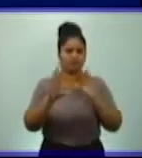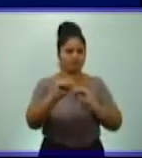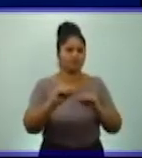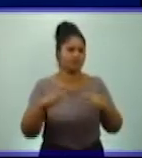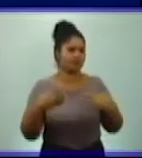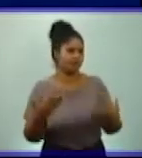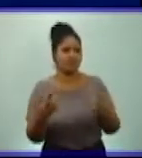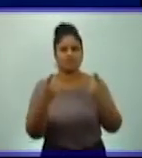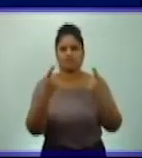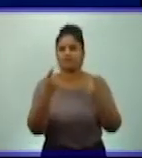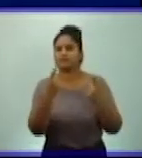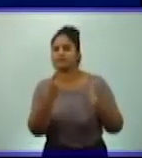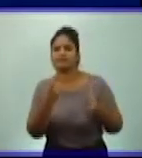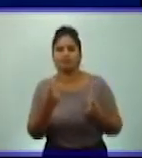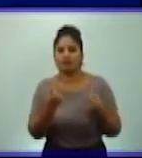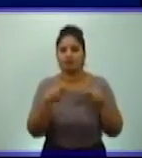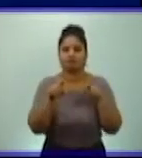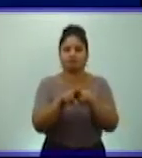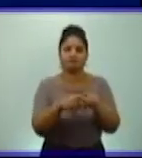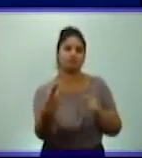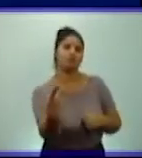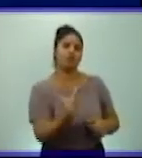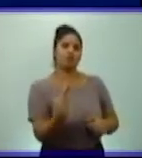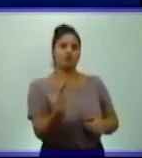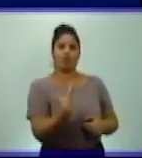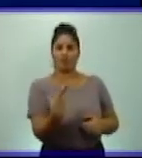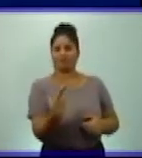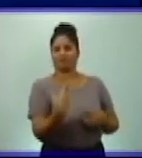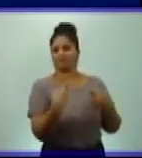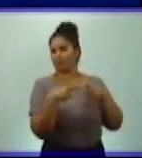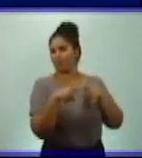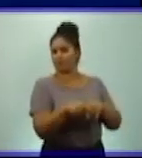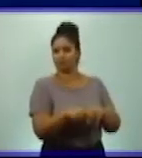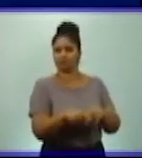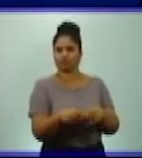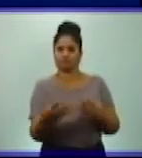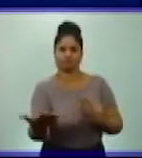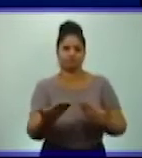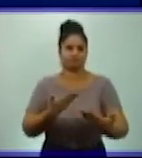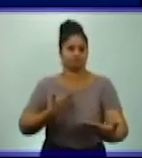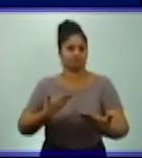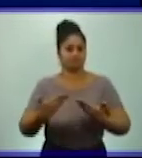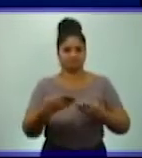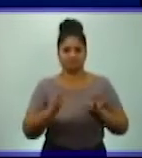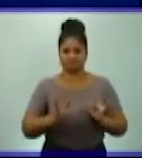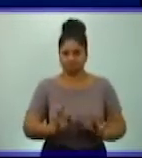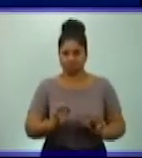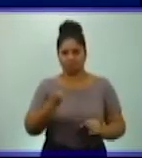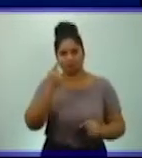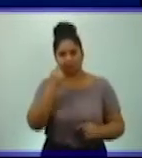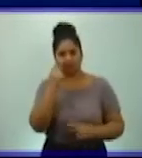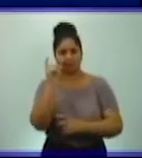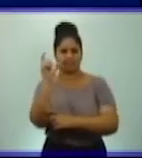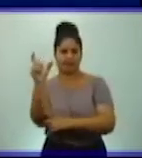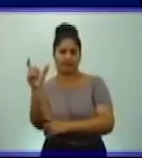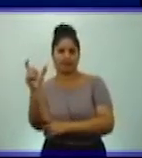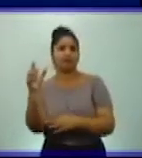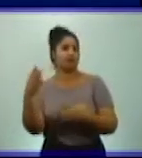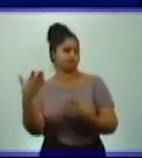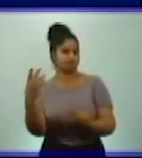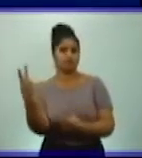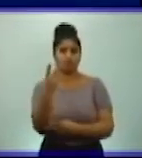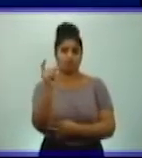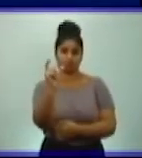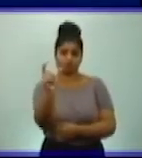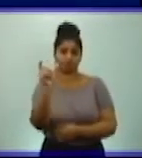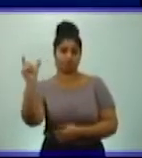el amante y la dificultad que tiene para llegar a él. ¿Por qué razón? Fíjense, la palabra rostro y la palabra acciones, dos